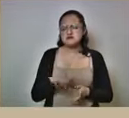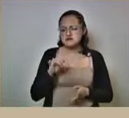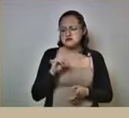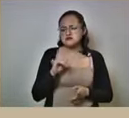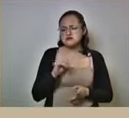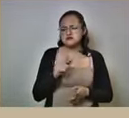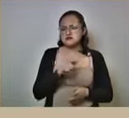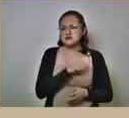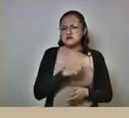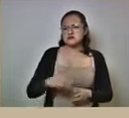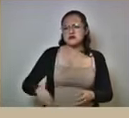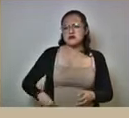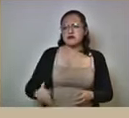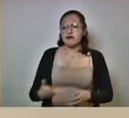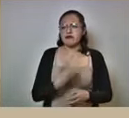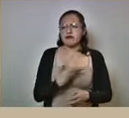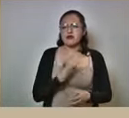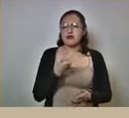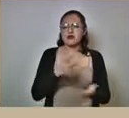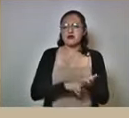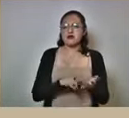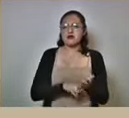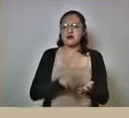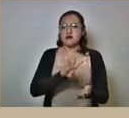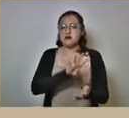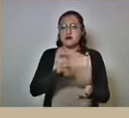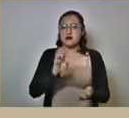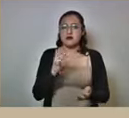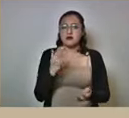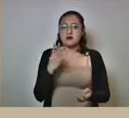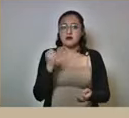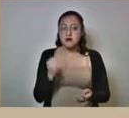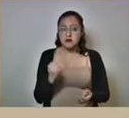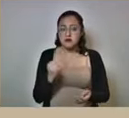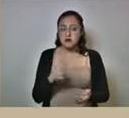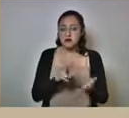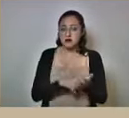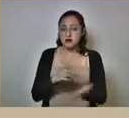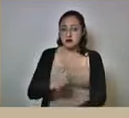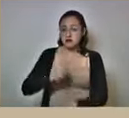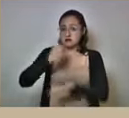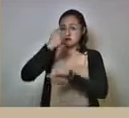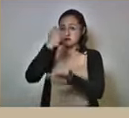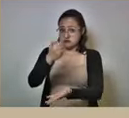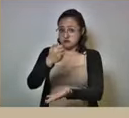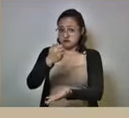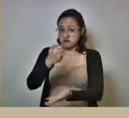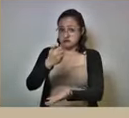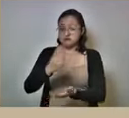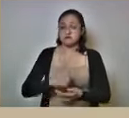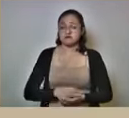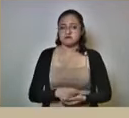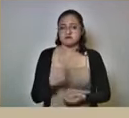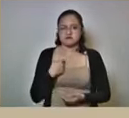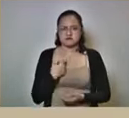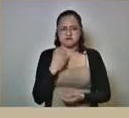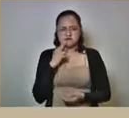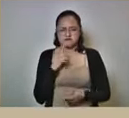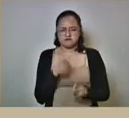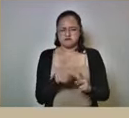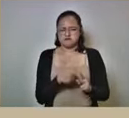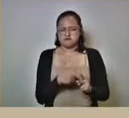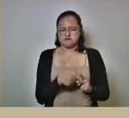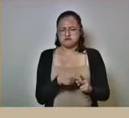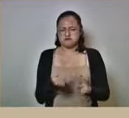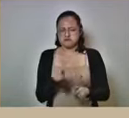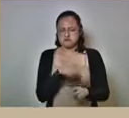El ayuntamiento reportaba que tienen un costo de 459 pesos, sin embargo, en una cotización que hicimos, los